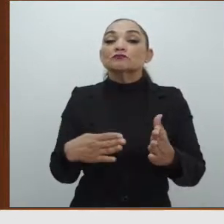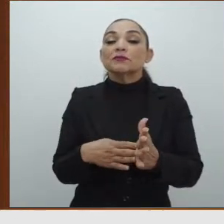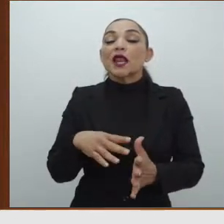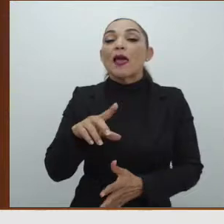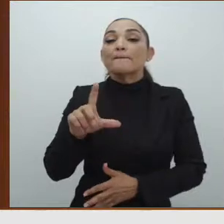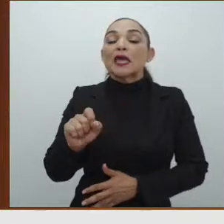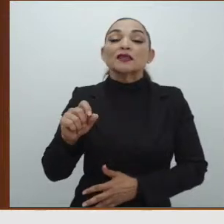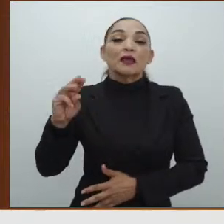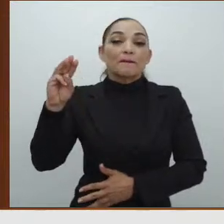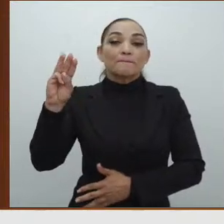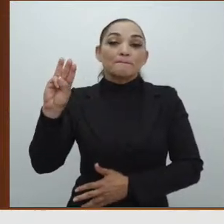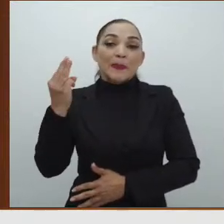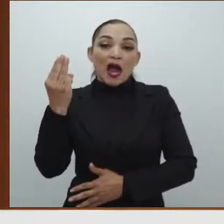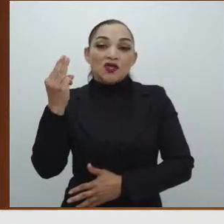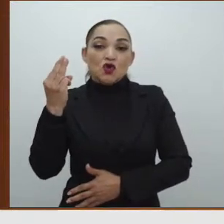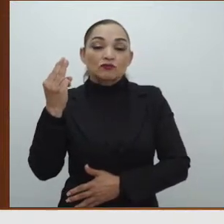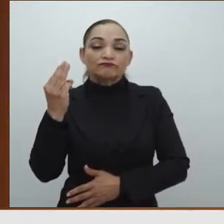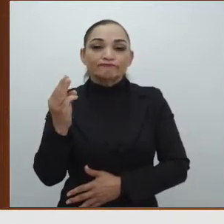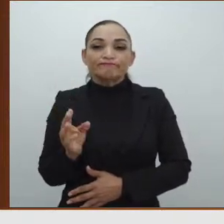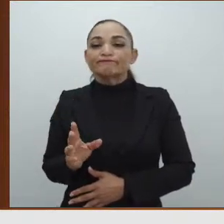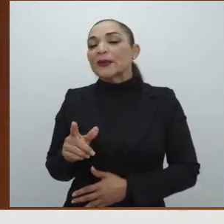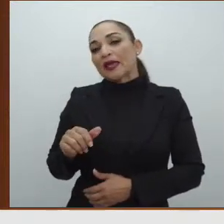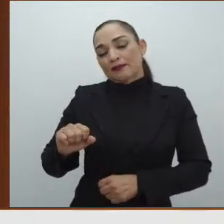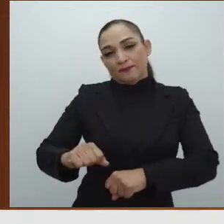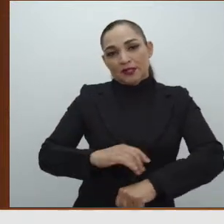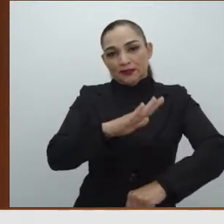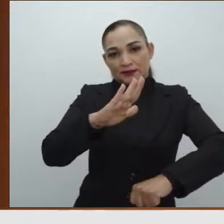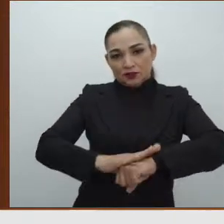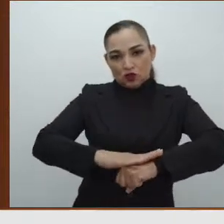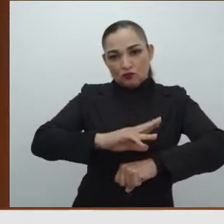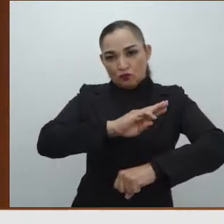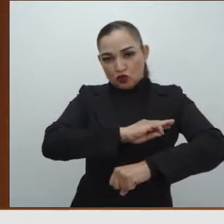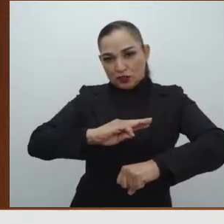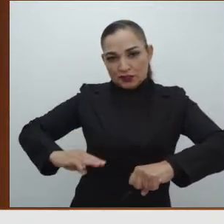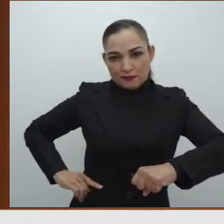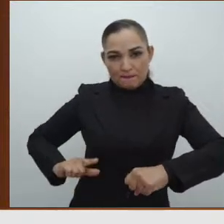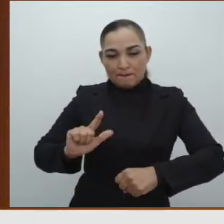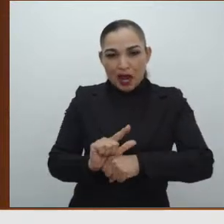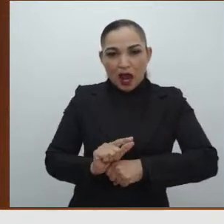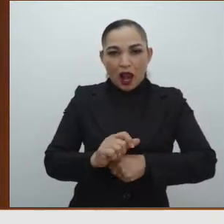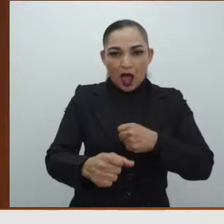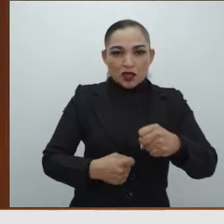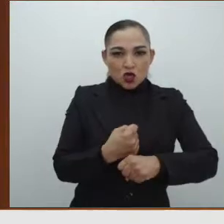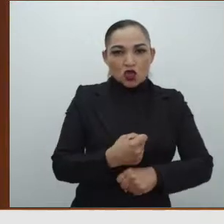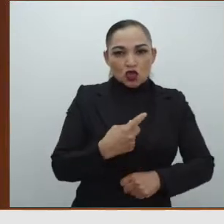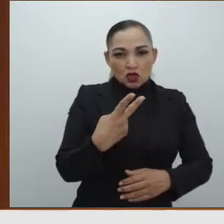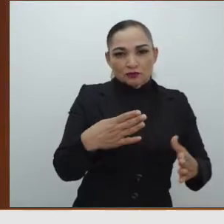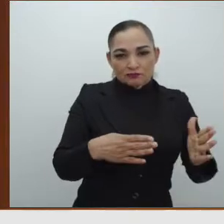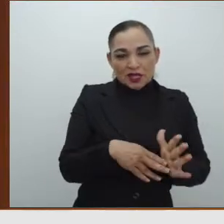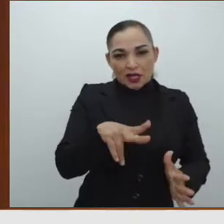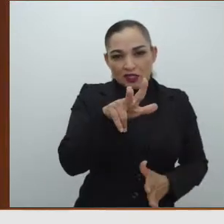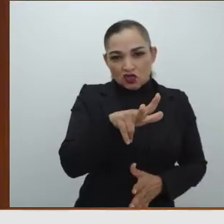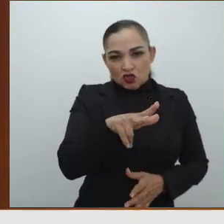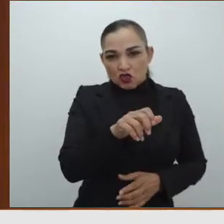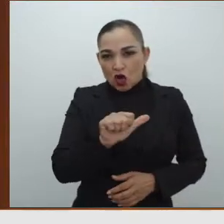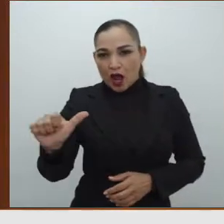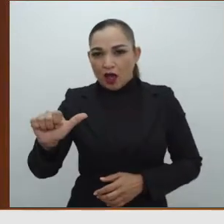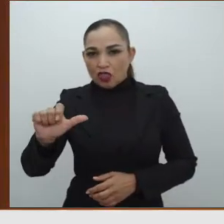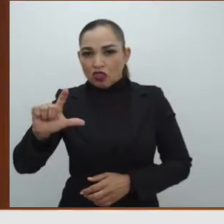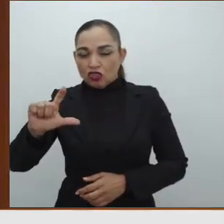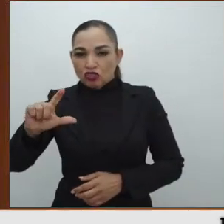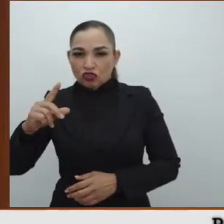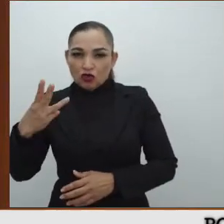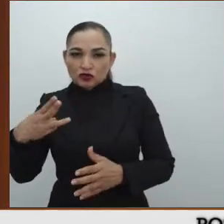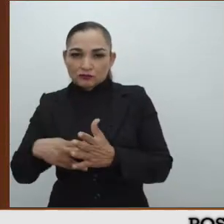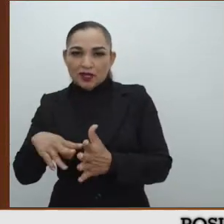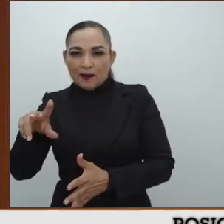por lo que se refiere a la administración municipal 2018-2021 que representábamos en ese entonces, se